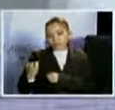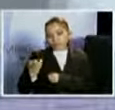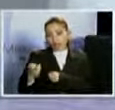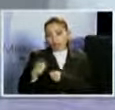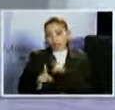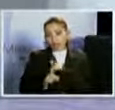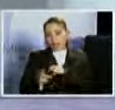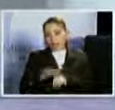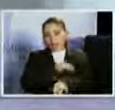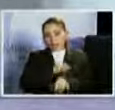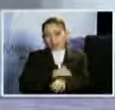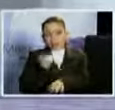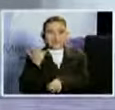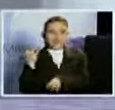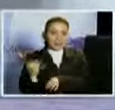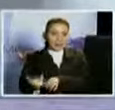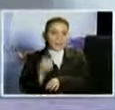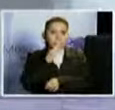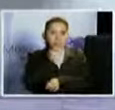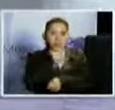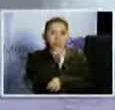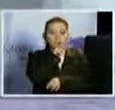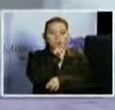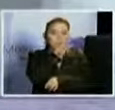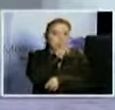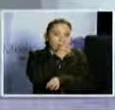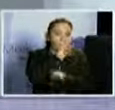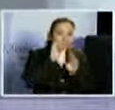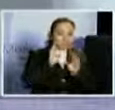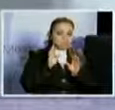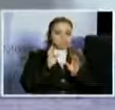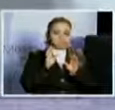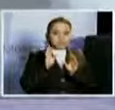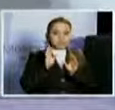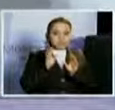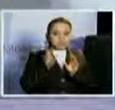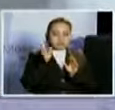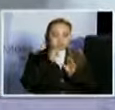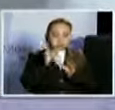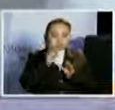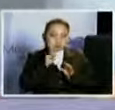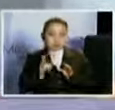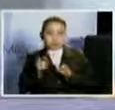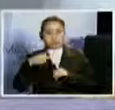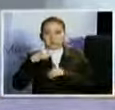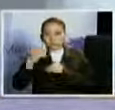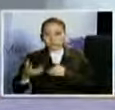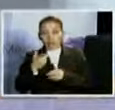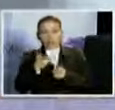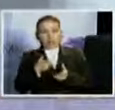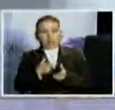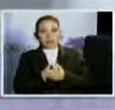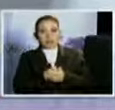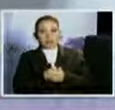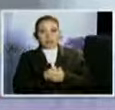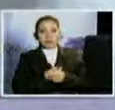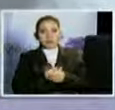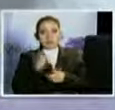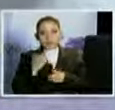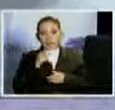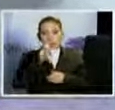de energía, y que se preocupan de la verificación correspondiente que hace la IAEA